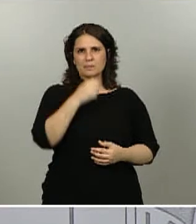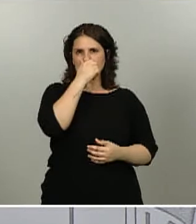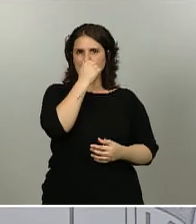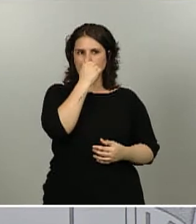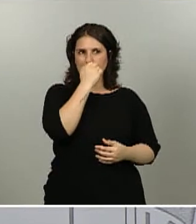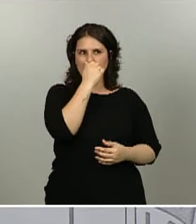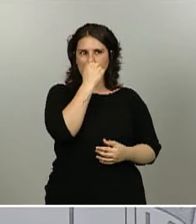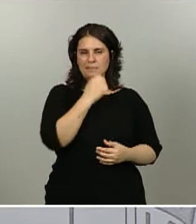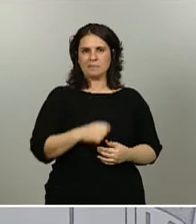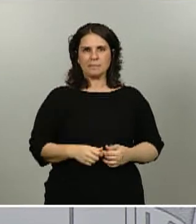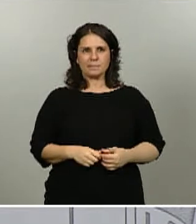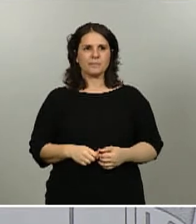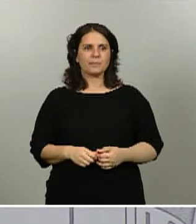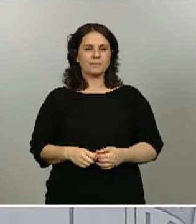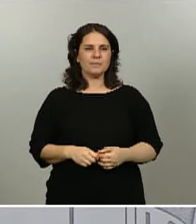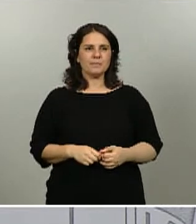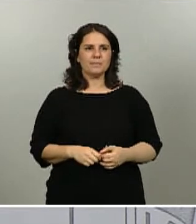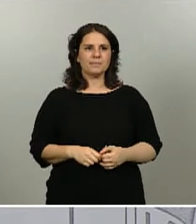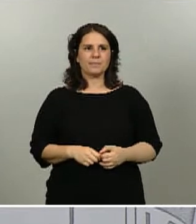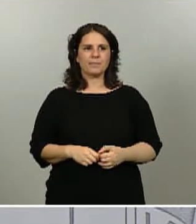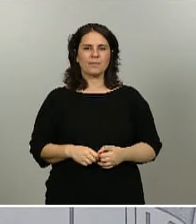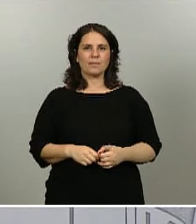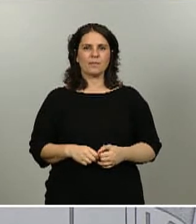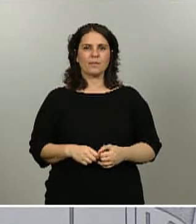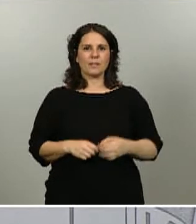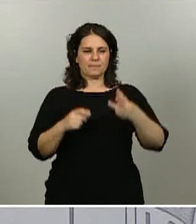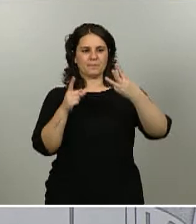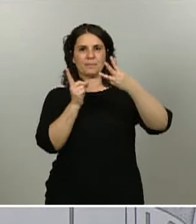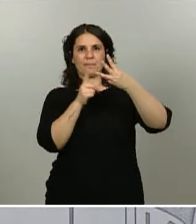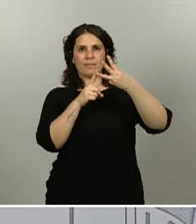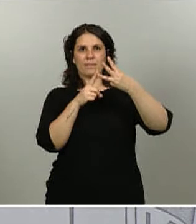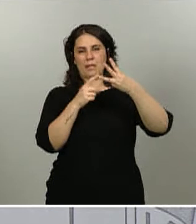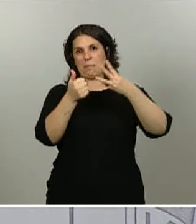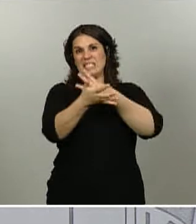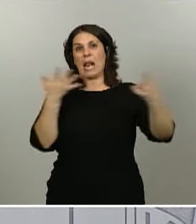voy a empezar por la última porque es la más rápida de responder y así no se me olvida.